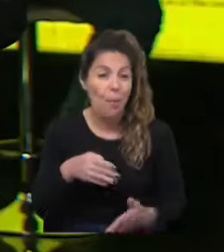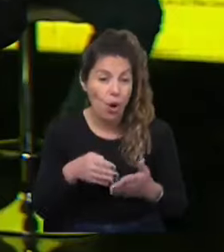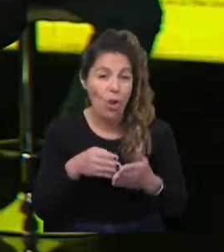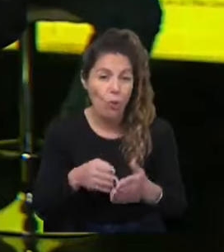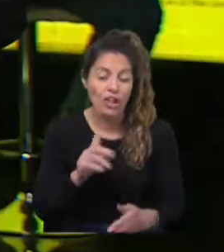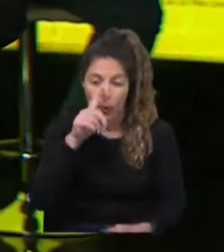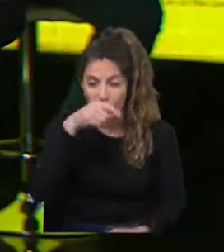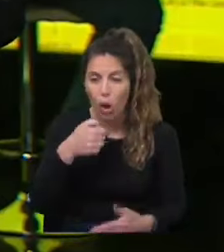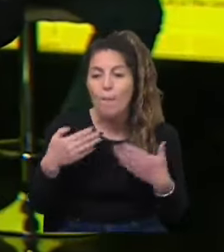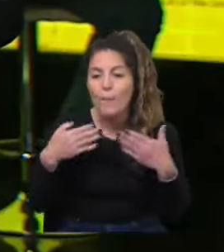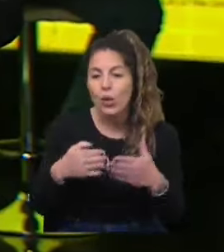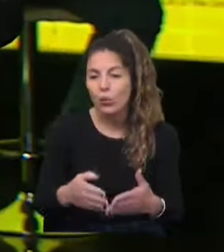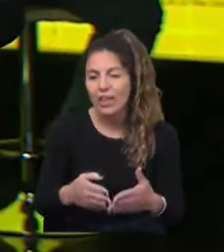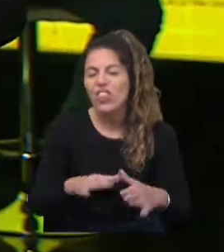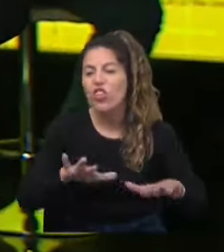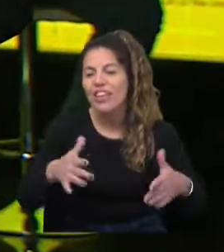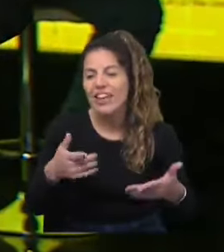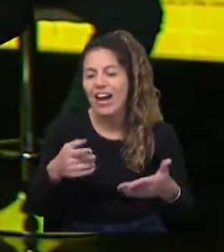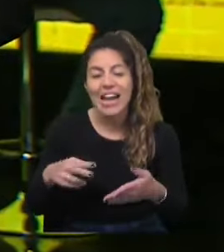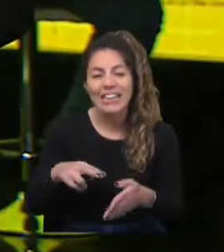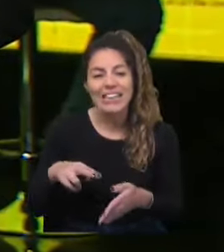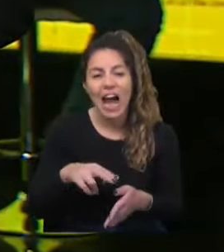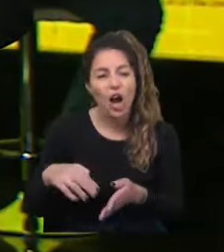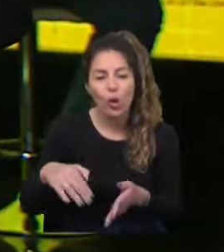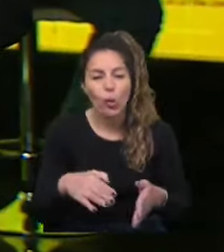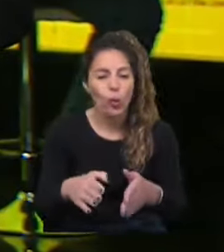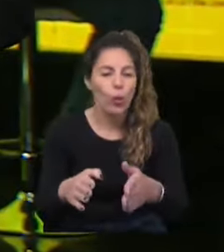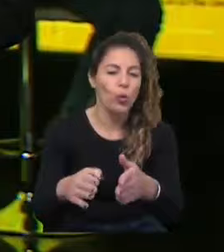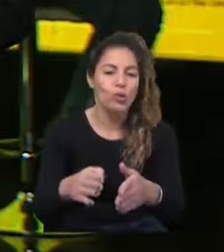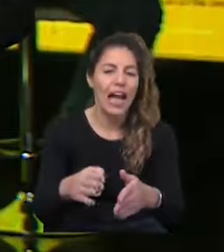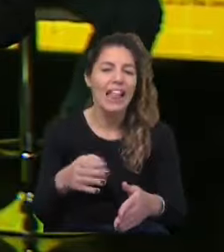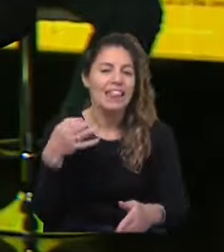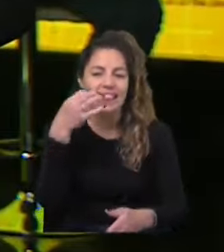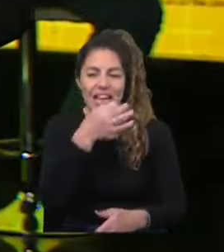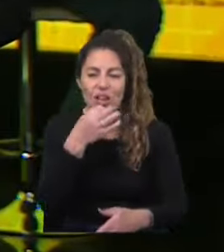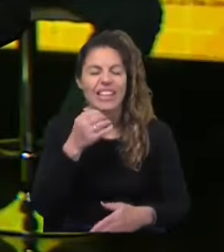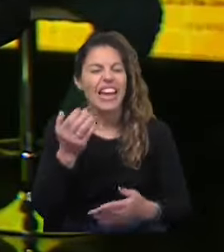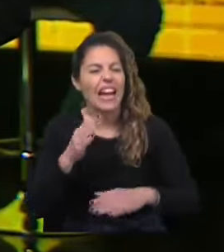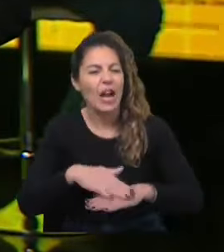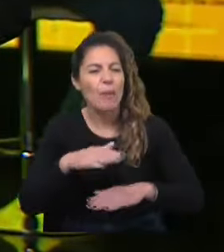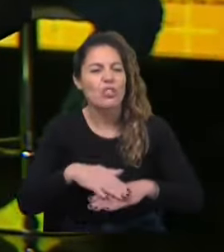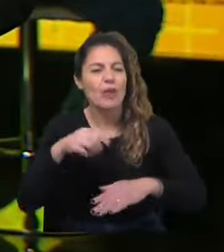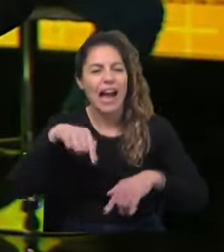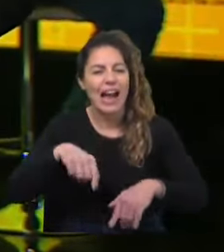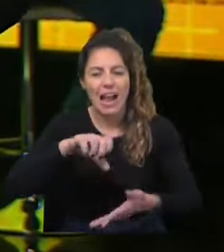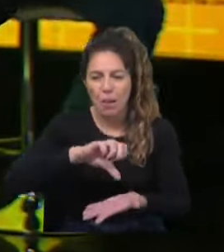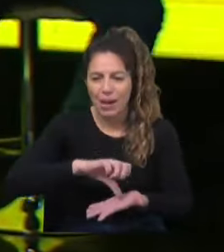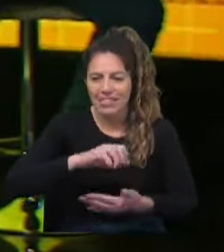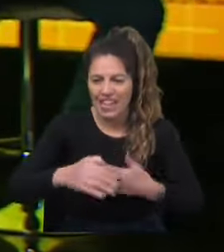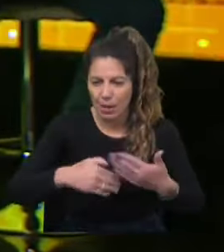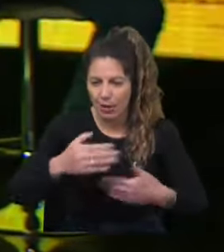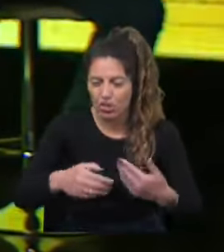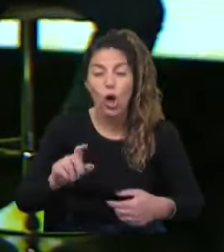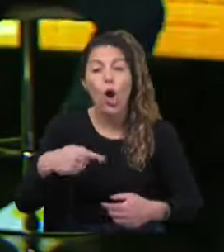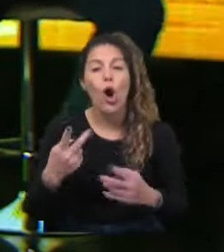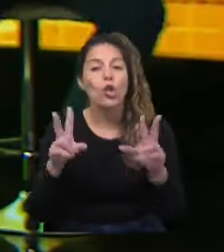Nos vamos a estar preguntando entonces de qué va esta ruta del narcotráfico en nuestra región y también qué responsabilidad le cabe a nuestro país en este proceso. Bien, otro